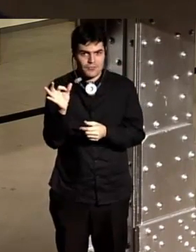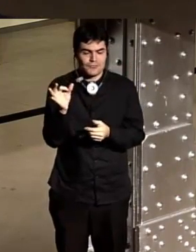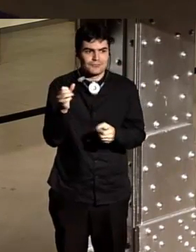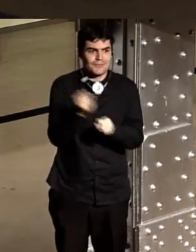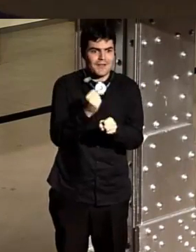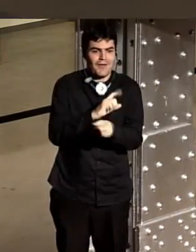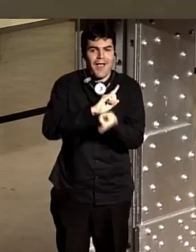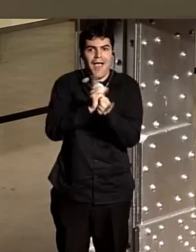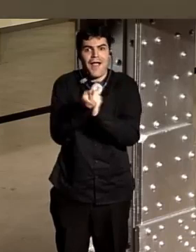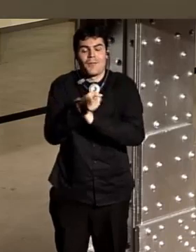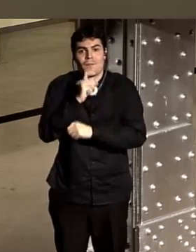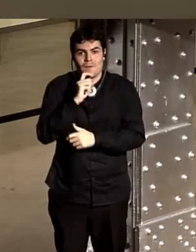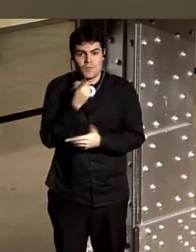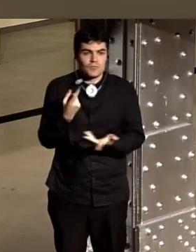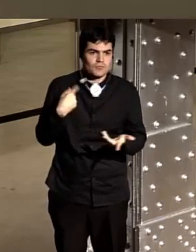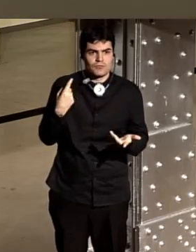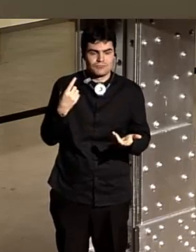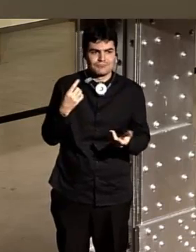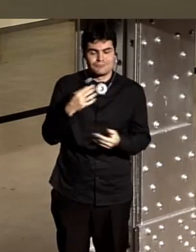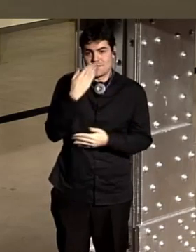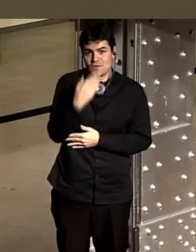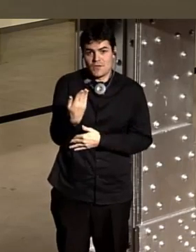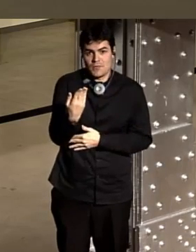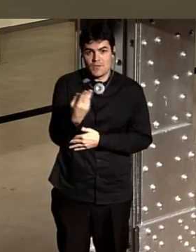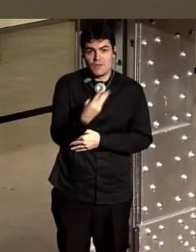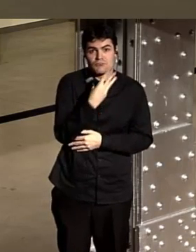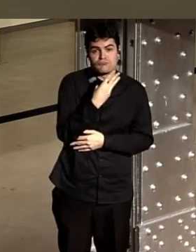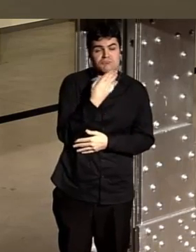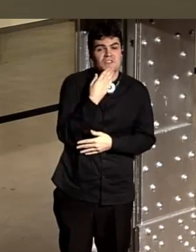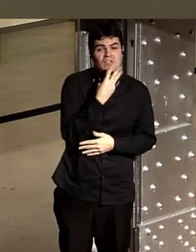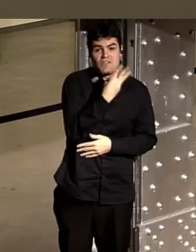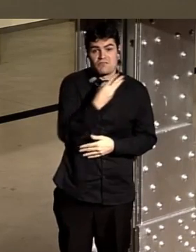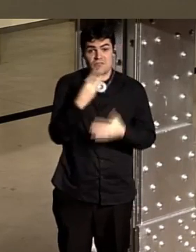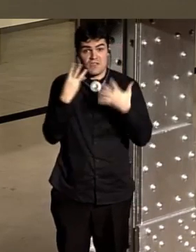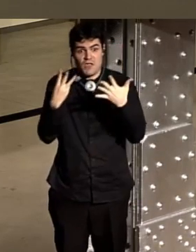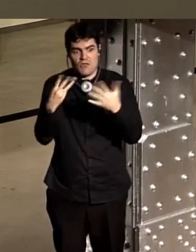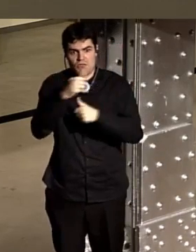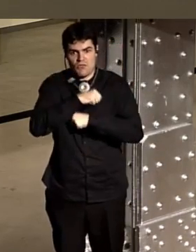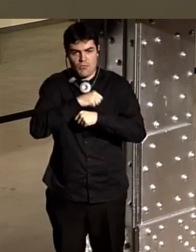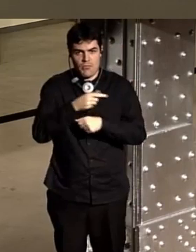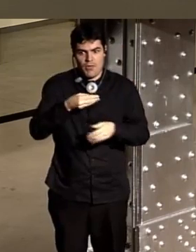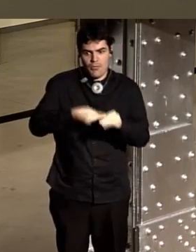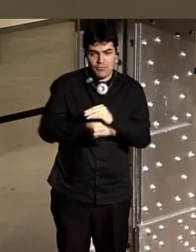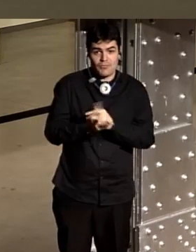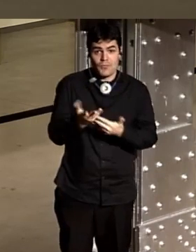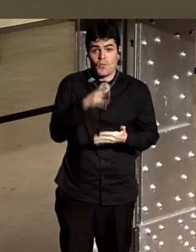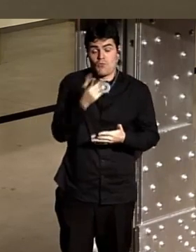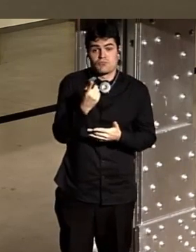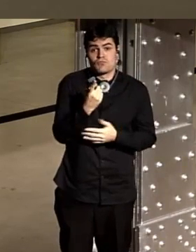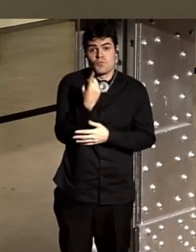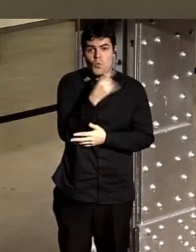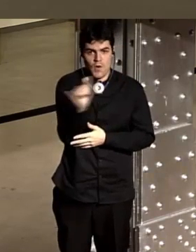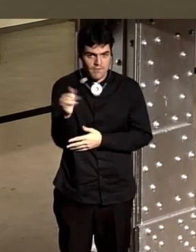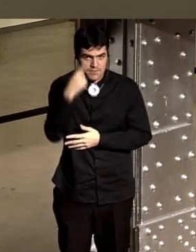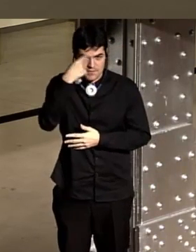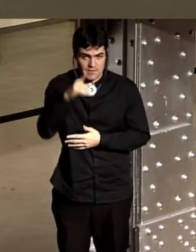Bueno, la realidad es que esperaba hasta que tenía 38 años para tener Lucas porque sabía que una vez que lo